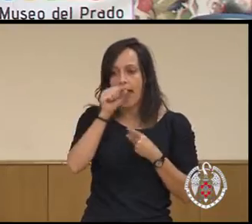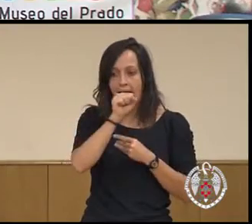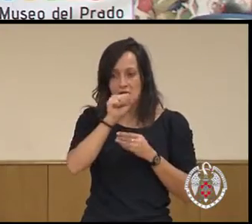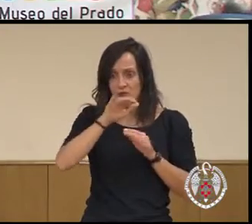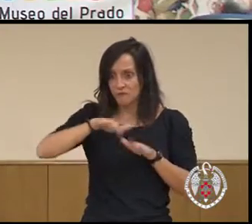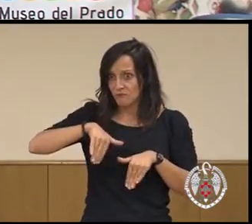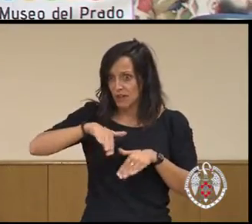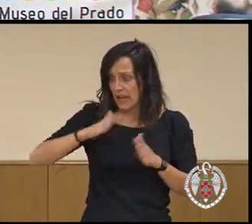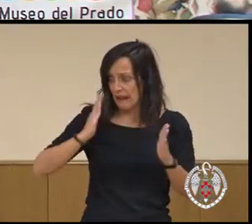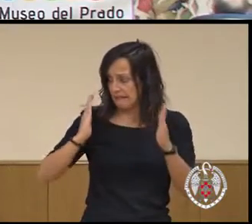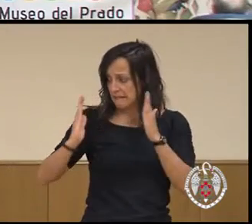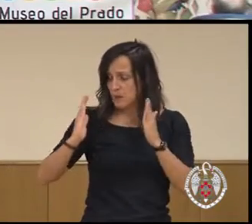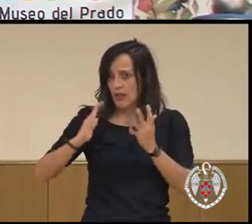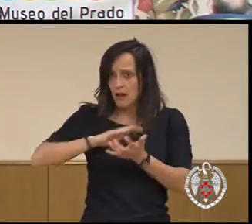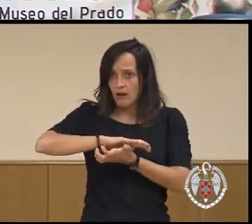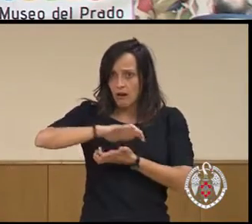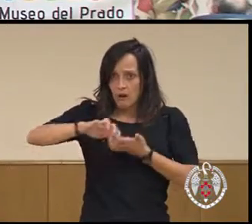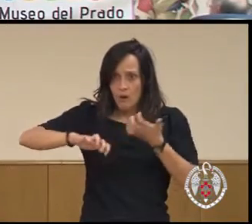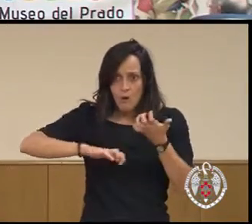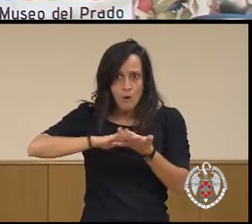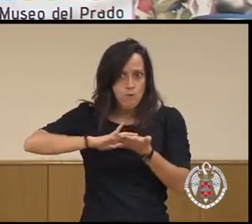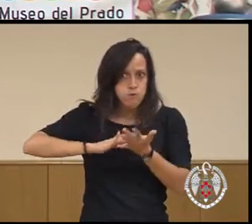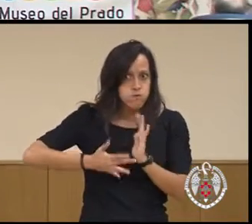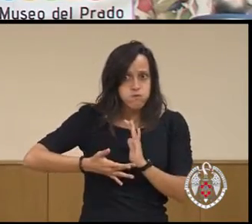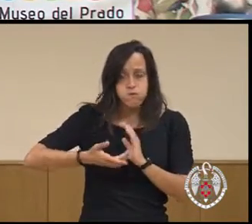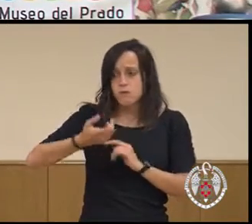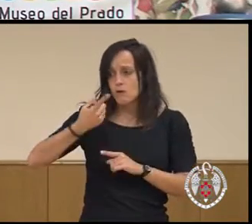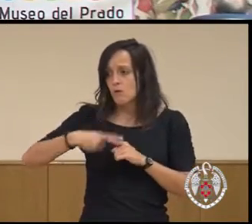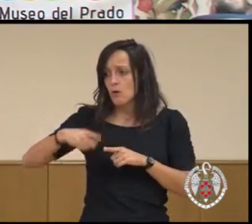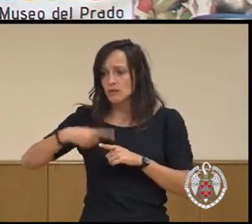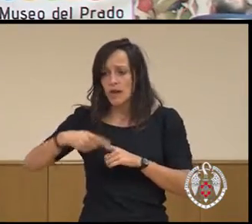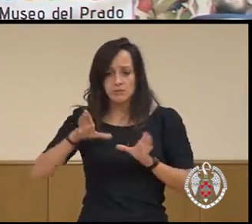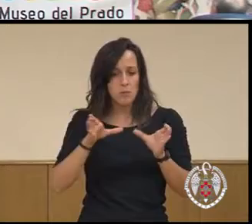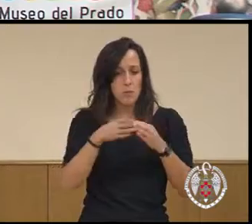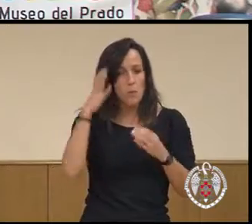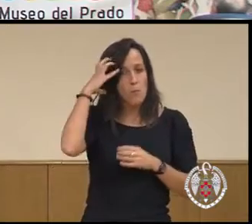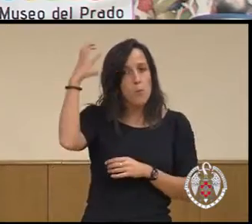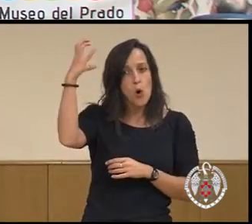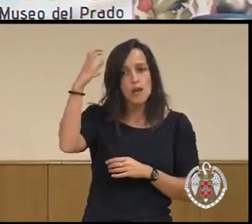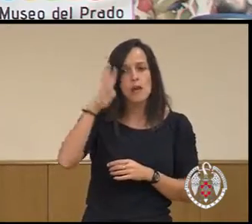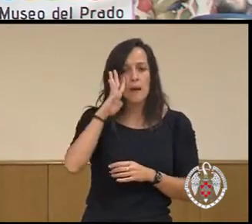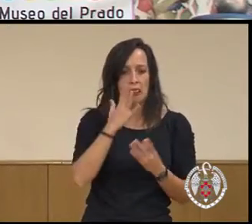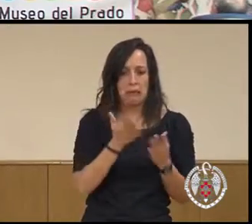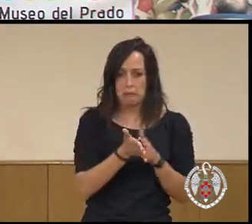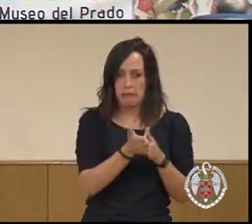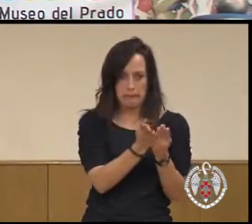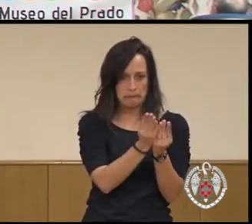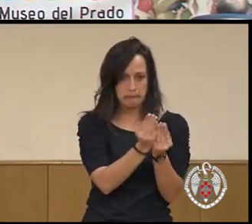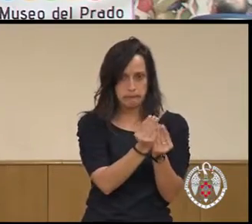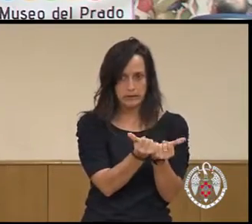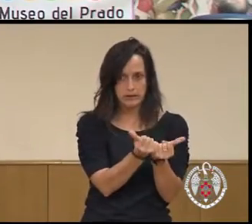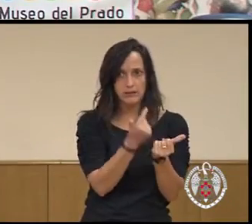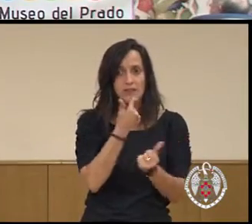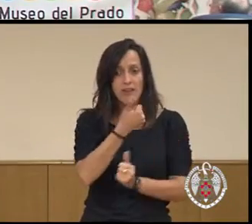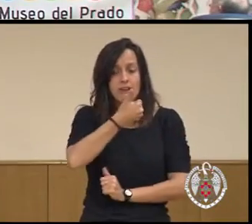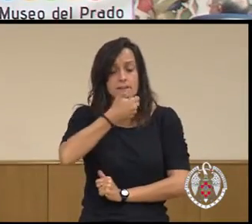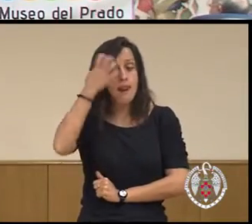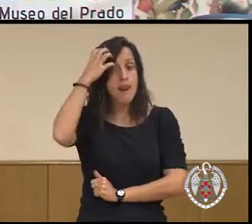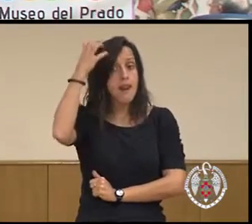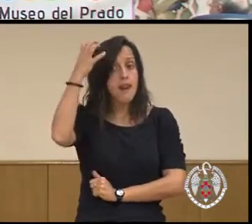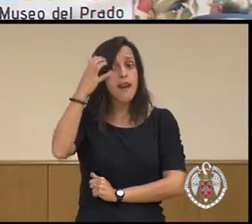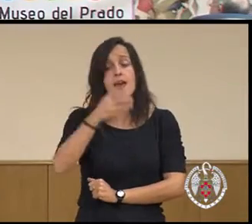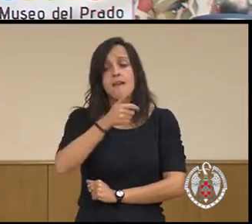que muchos habían muerto, en el que había pocas esperanzas para la monarquía, que resistía con todo, el rey jamás perdió su esperanza